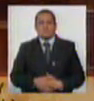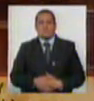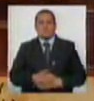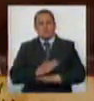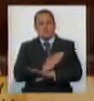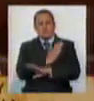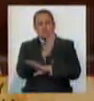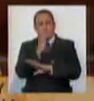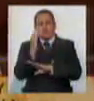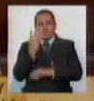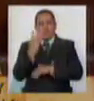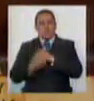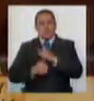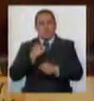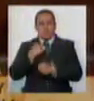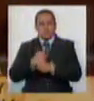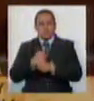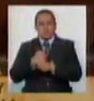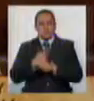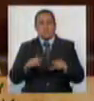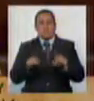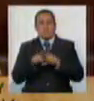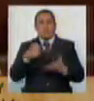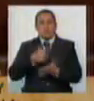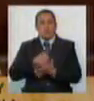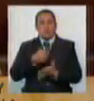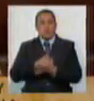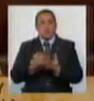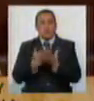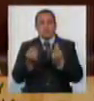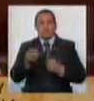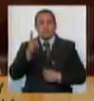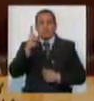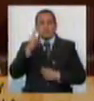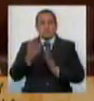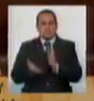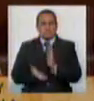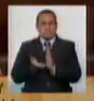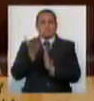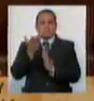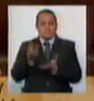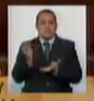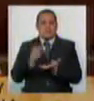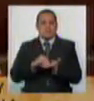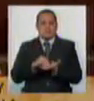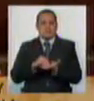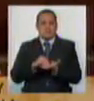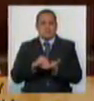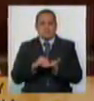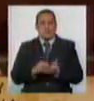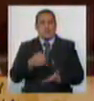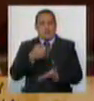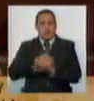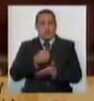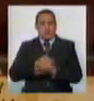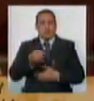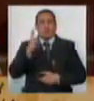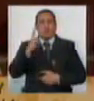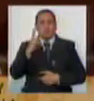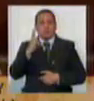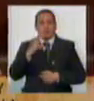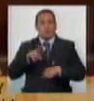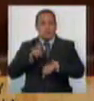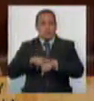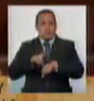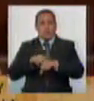Durante los últimos 4 años, las remuneraciones de los docentes han crecido notablemente. El salario docente promedio